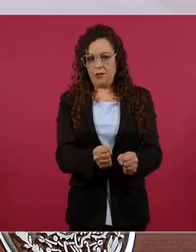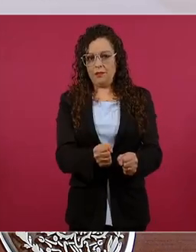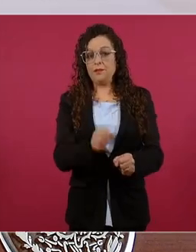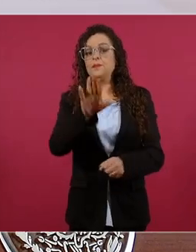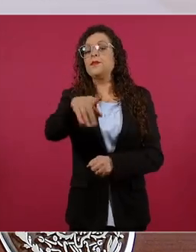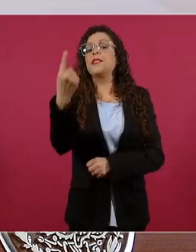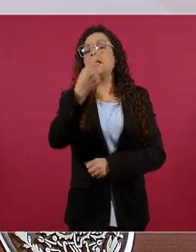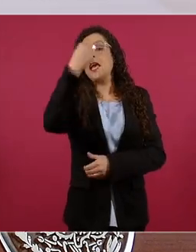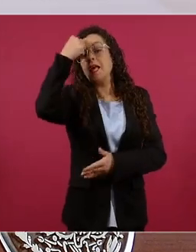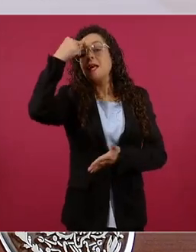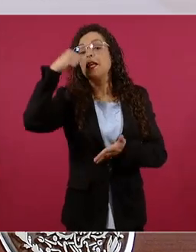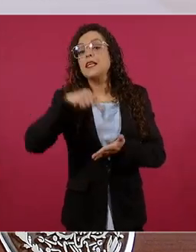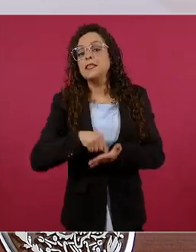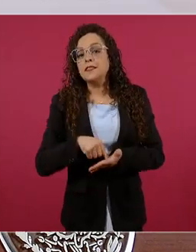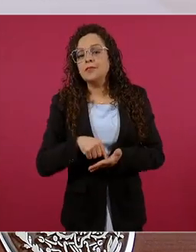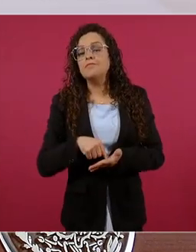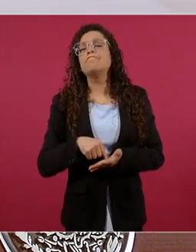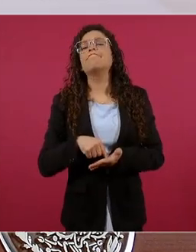Mientras estuvo el paro,